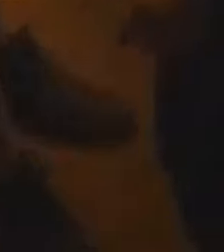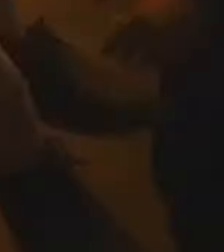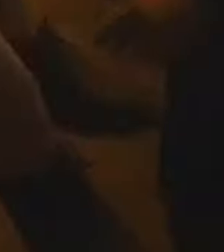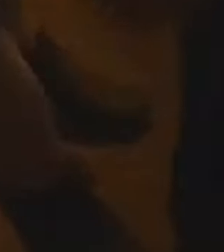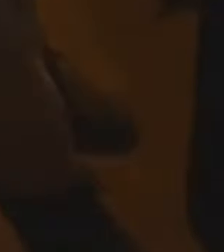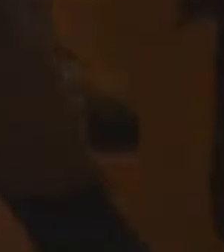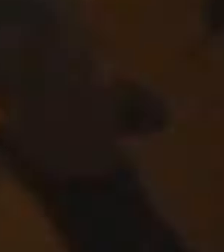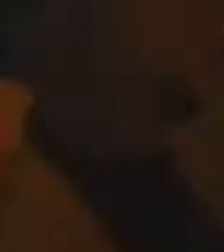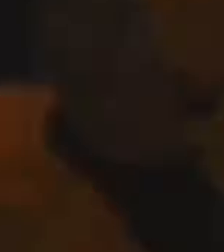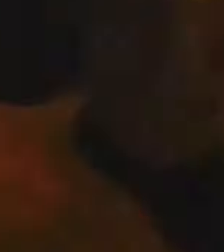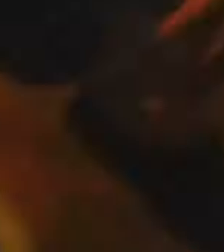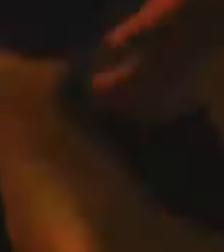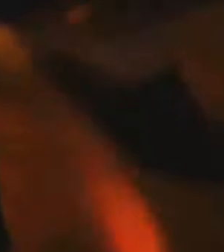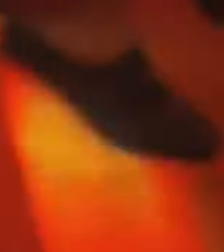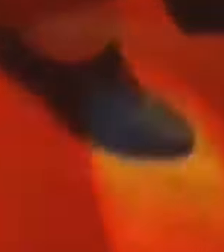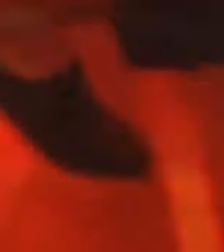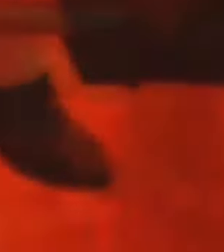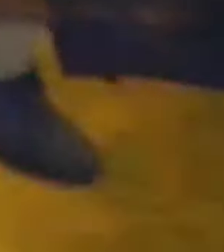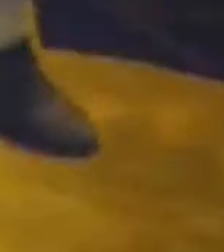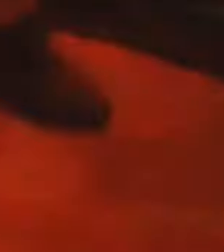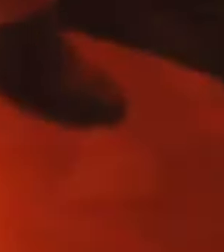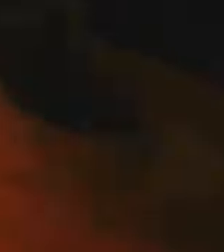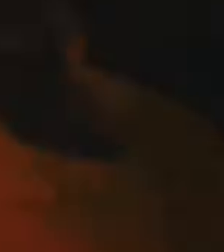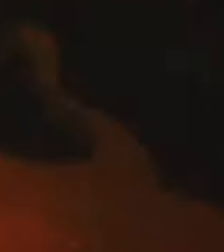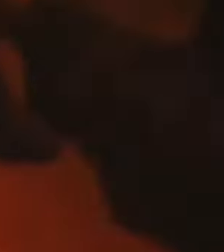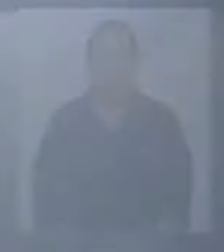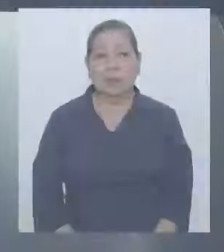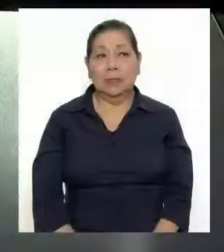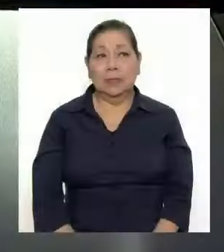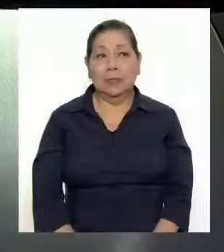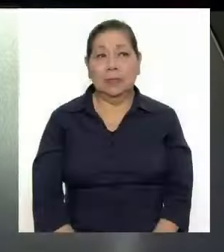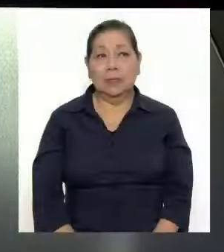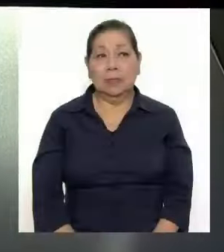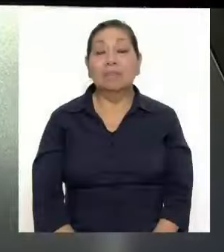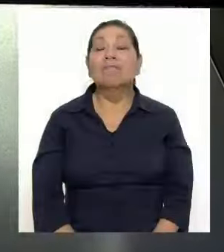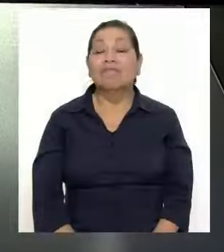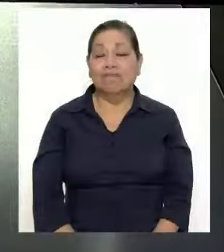Muy bien, y sobre esto.